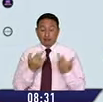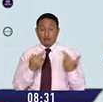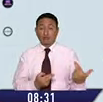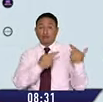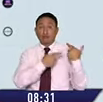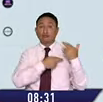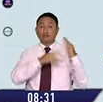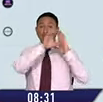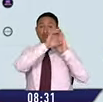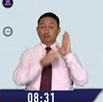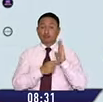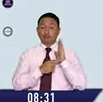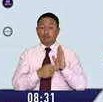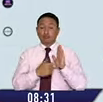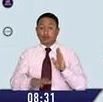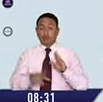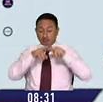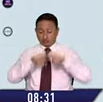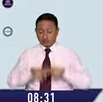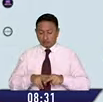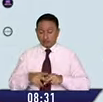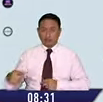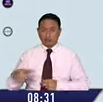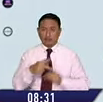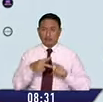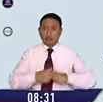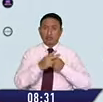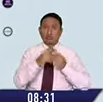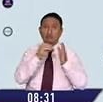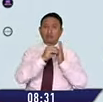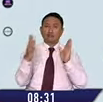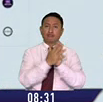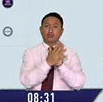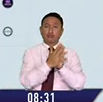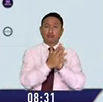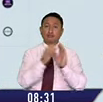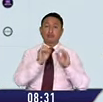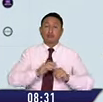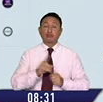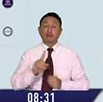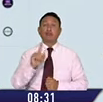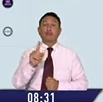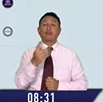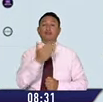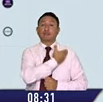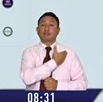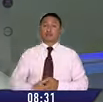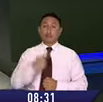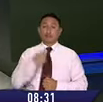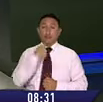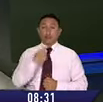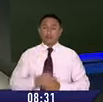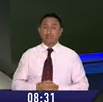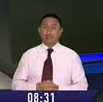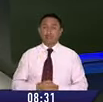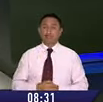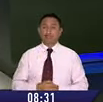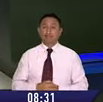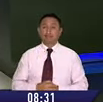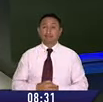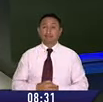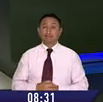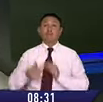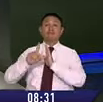su dictamen para que entre en vigencia, ha dicho el primer mandatario. Así es, y minutos después de